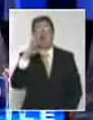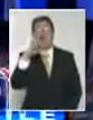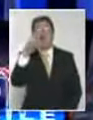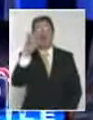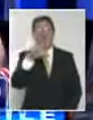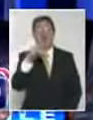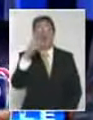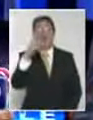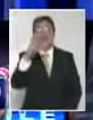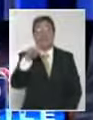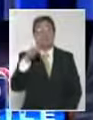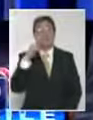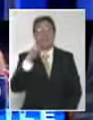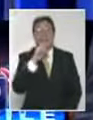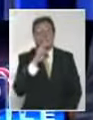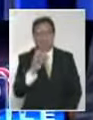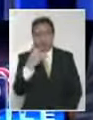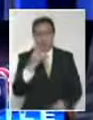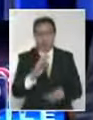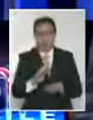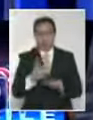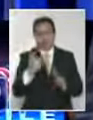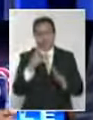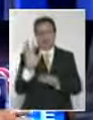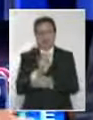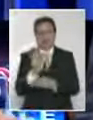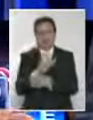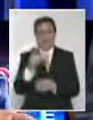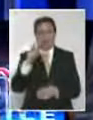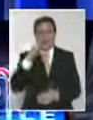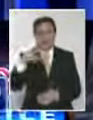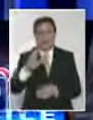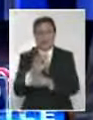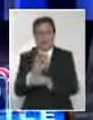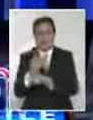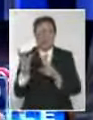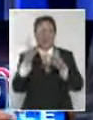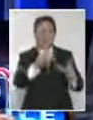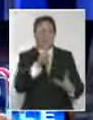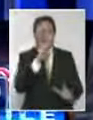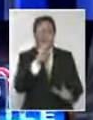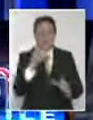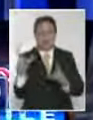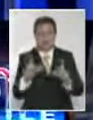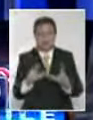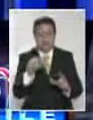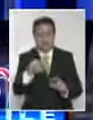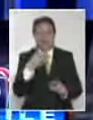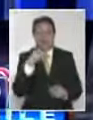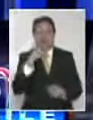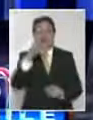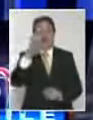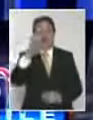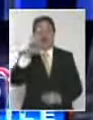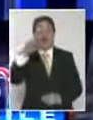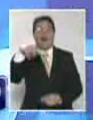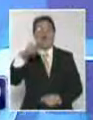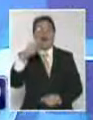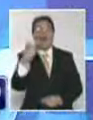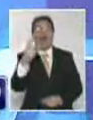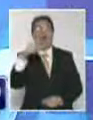que ha sido una cosa delicada, bien hecha por Andrés Wood con la historia de la Carmen Hertz y todo lo que es la caravana de la muerte. ¿Te fijas? Bueno, la caravana de